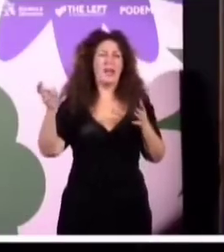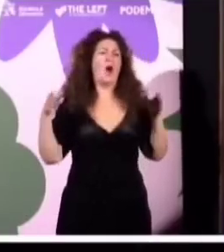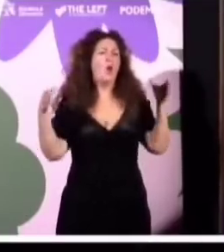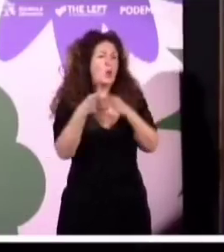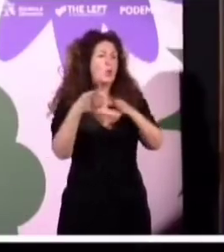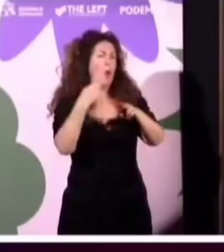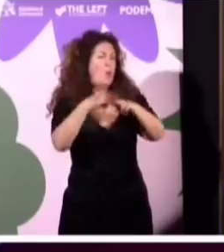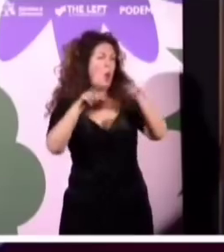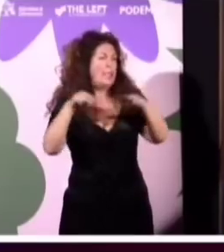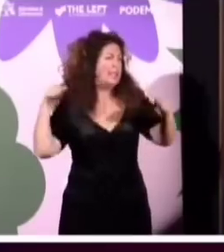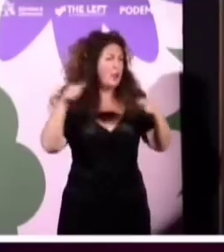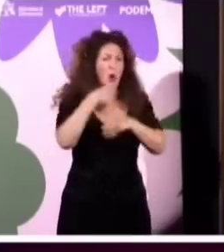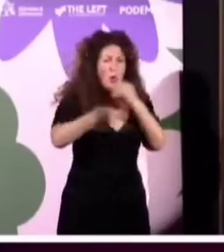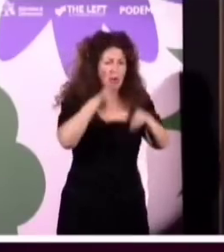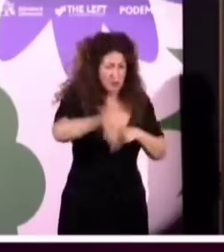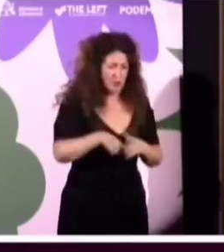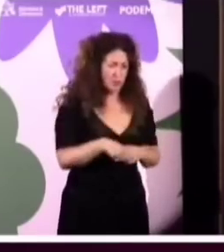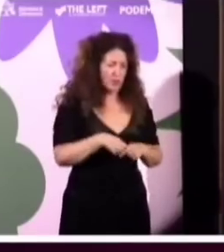sido en este país.